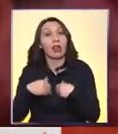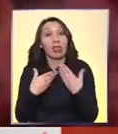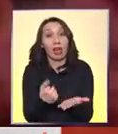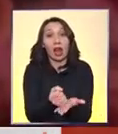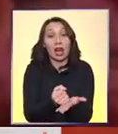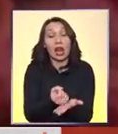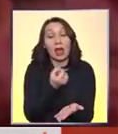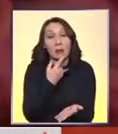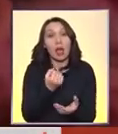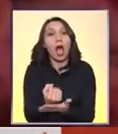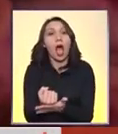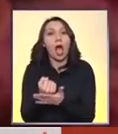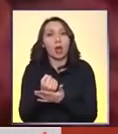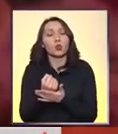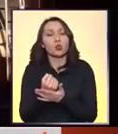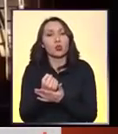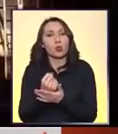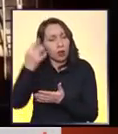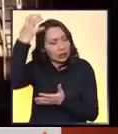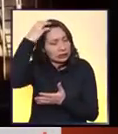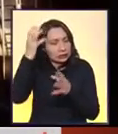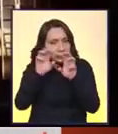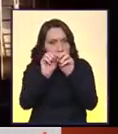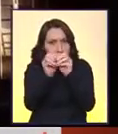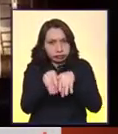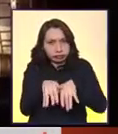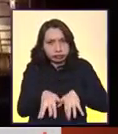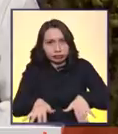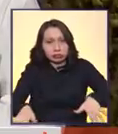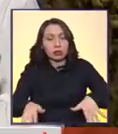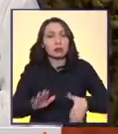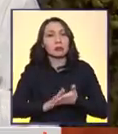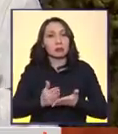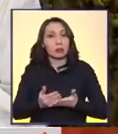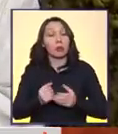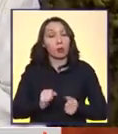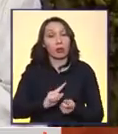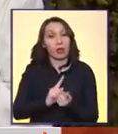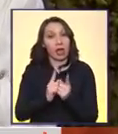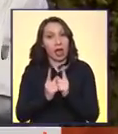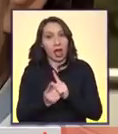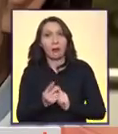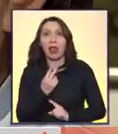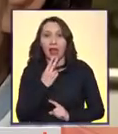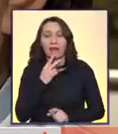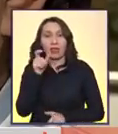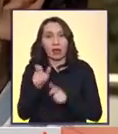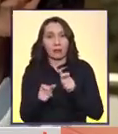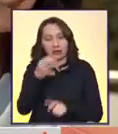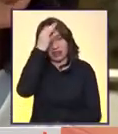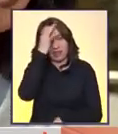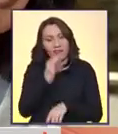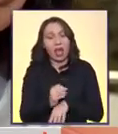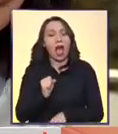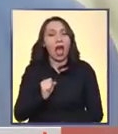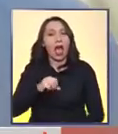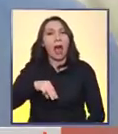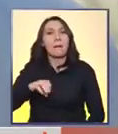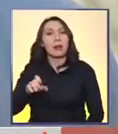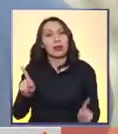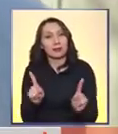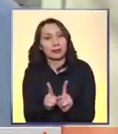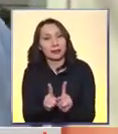que los sistemas nervioso central y periférico se recupere. Esto puede cambiar radicalmente la vida de los enfermos de AME. Para el neurólogo Ricardo